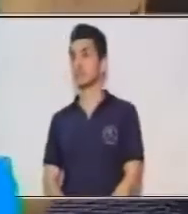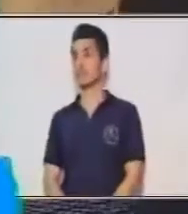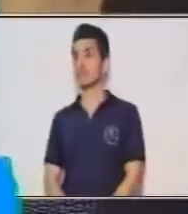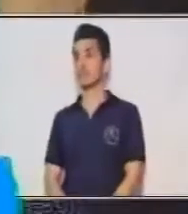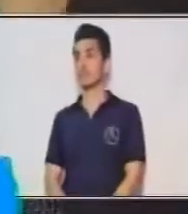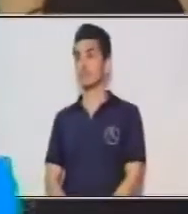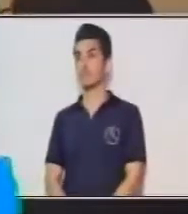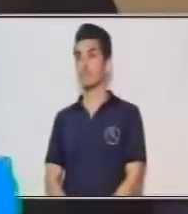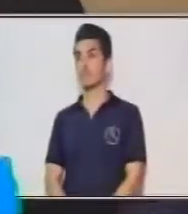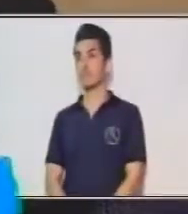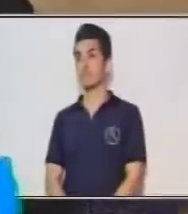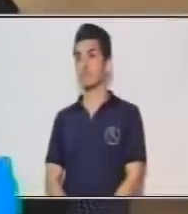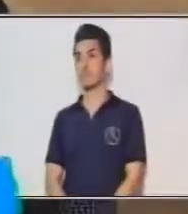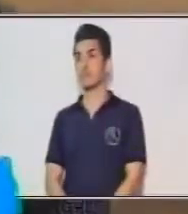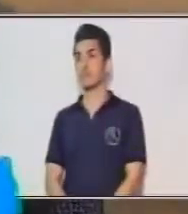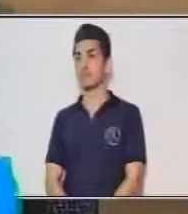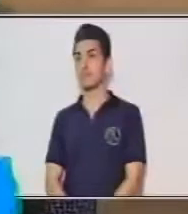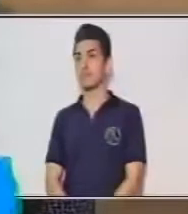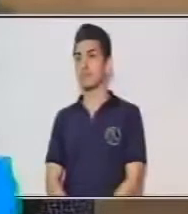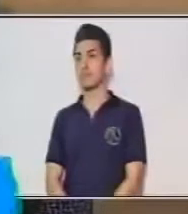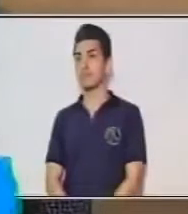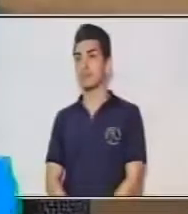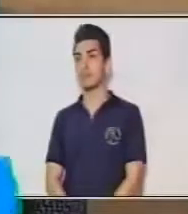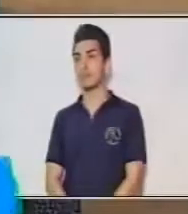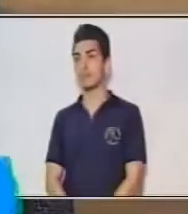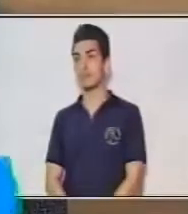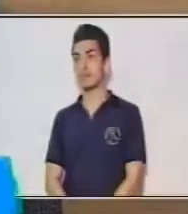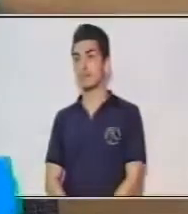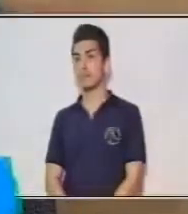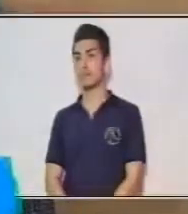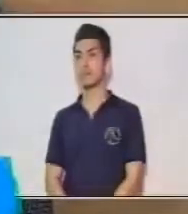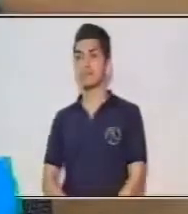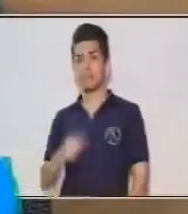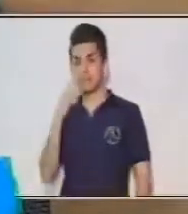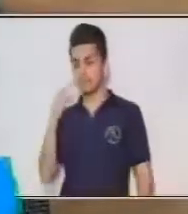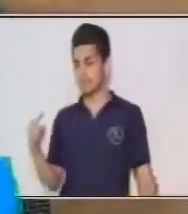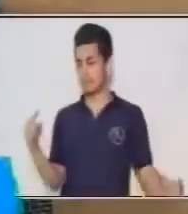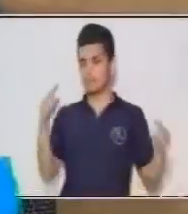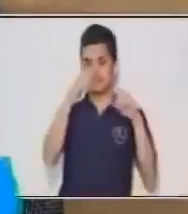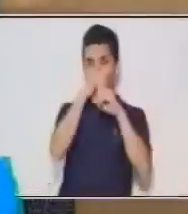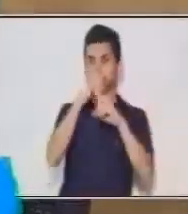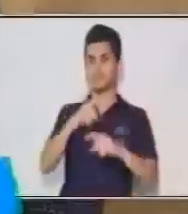bien. Vamos a ubicarlo nosotros acá.